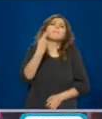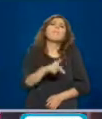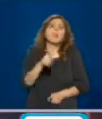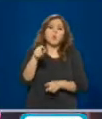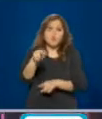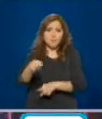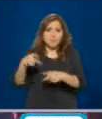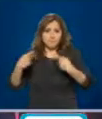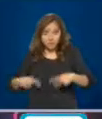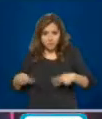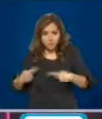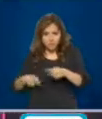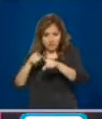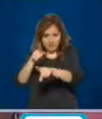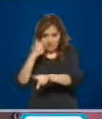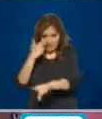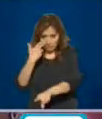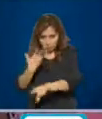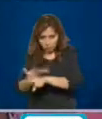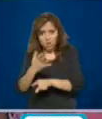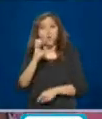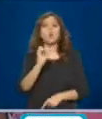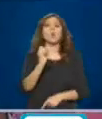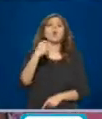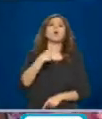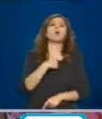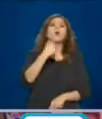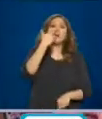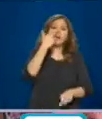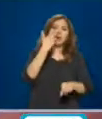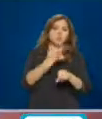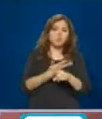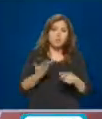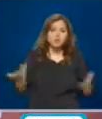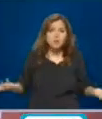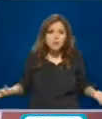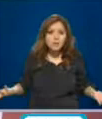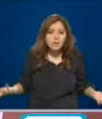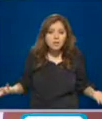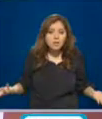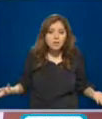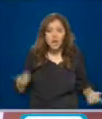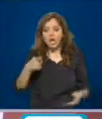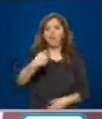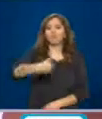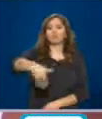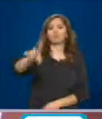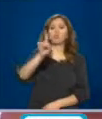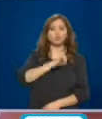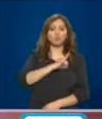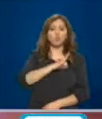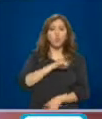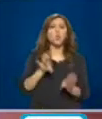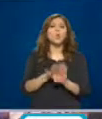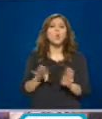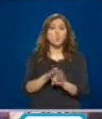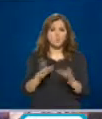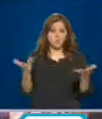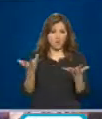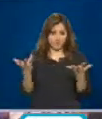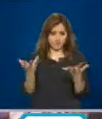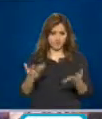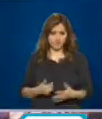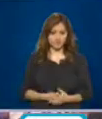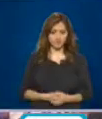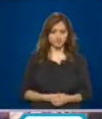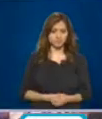pareja? ¿Es nuestra responsabilidad o es una responsabilidad cada propia? quien, O de ¿no? cada quien Pues que ya. busque y consiga su orgasmo. ¿Cómo es eso? Pues mira, por supuesto que